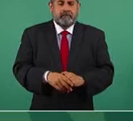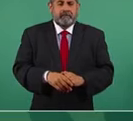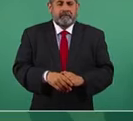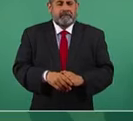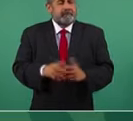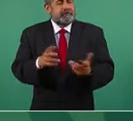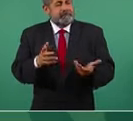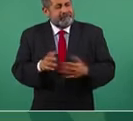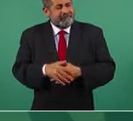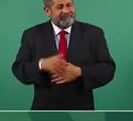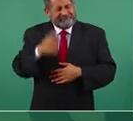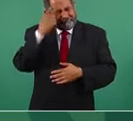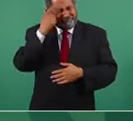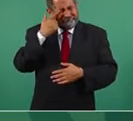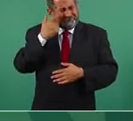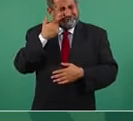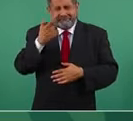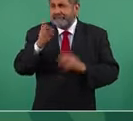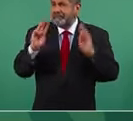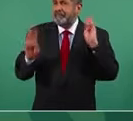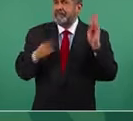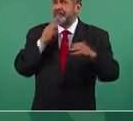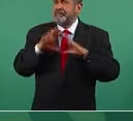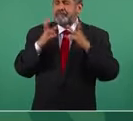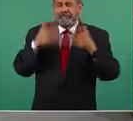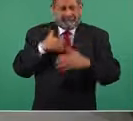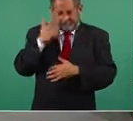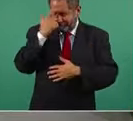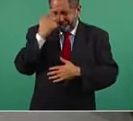Fíjense cómo anda el mundo.